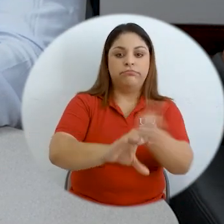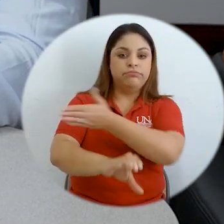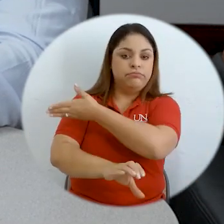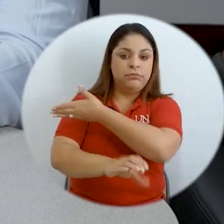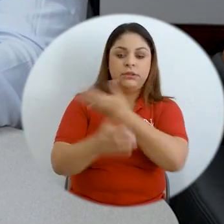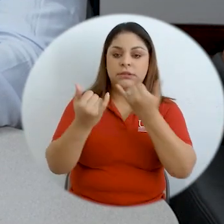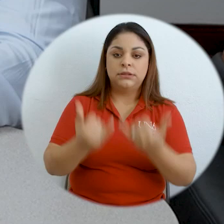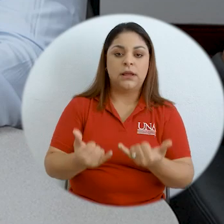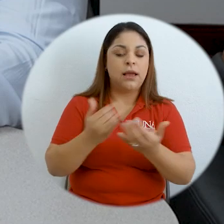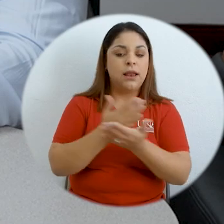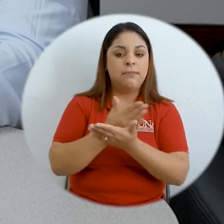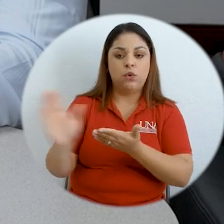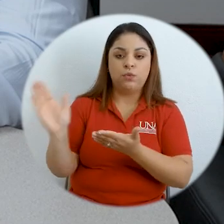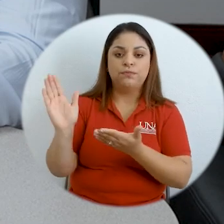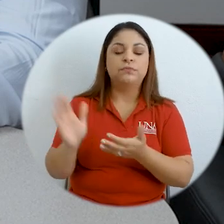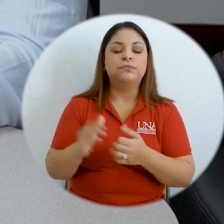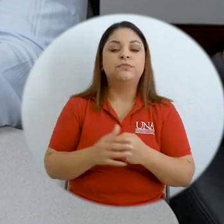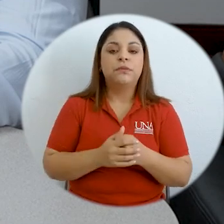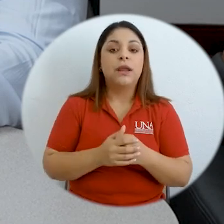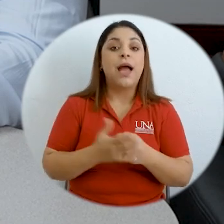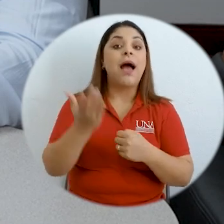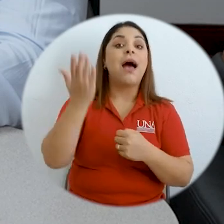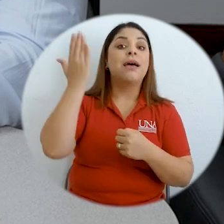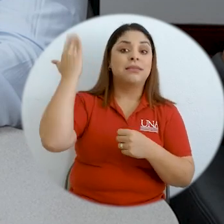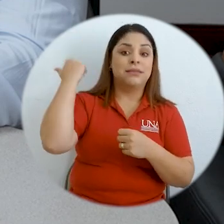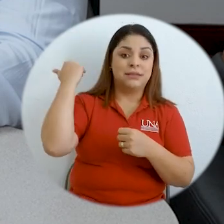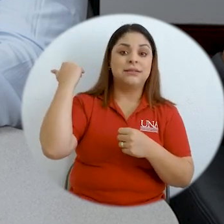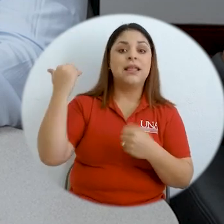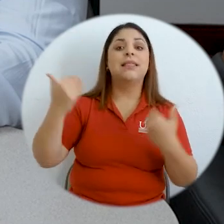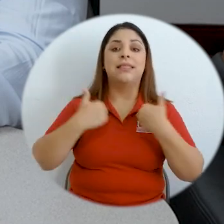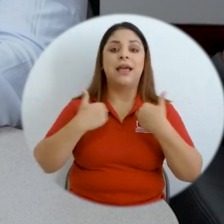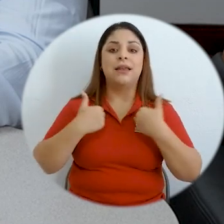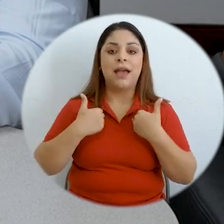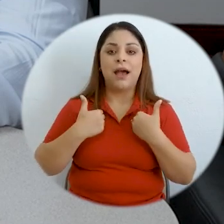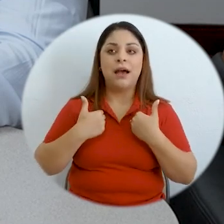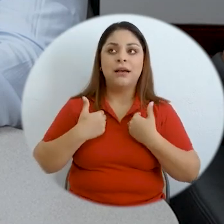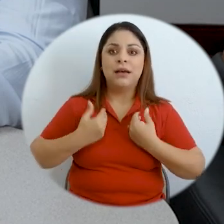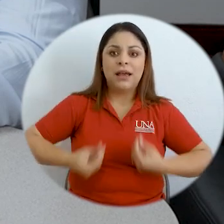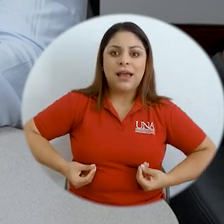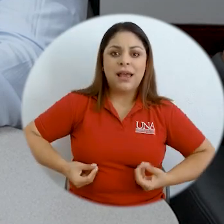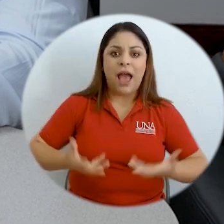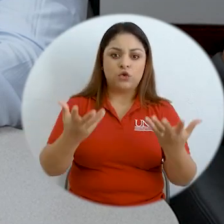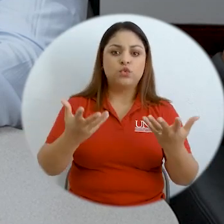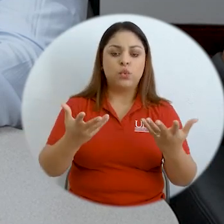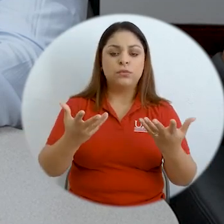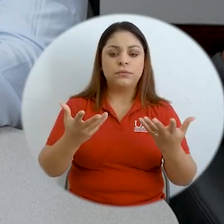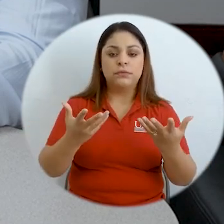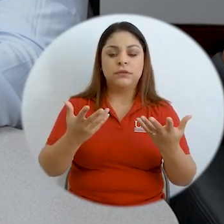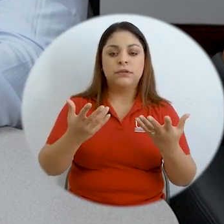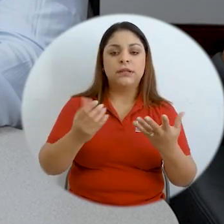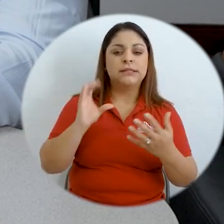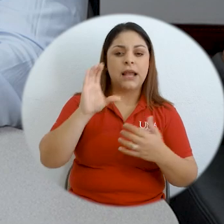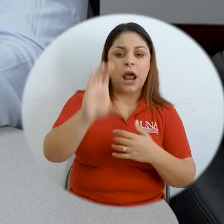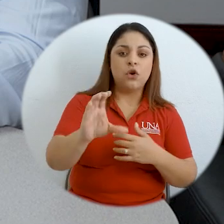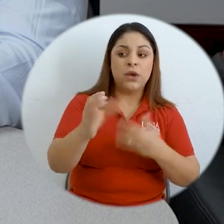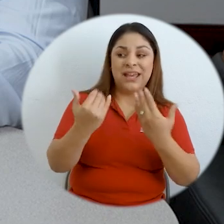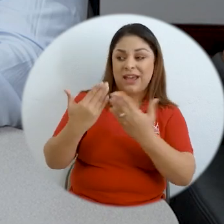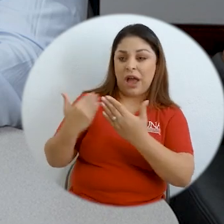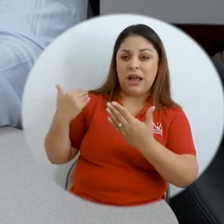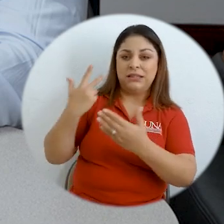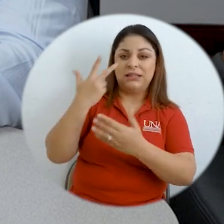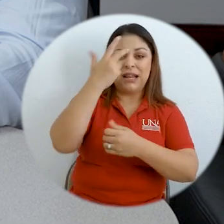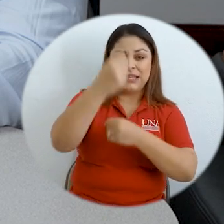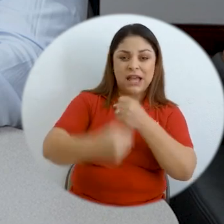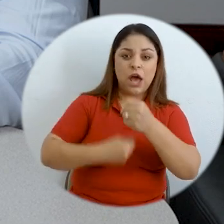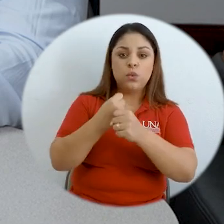eso, logramos contraer el gasto que estaba asociado a diferentes procesos salariales, de forma que en estos 3 años